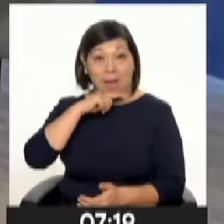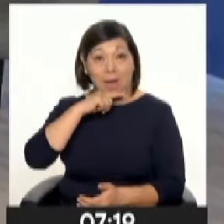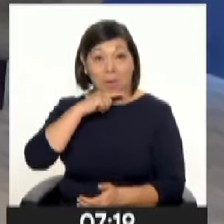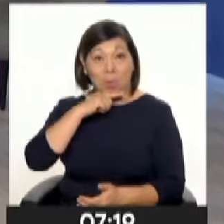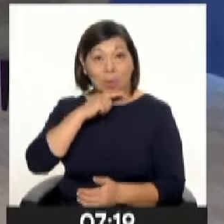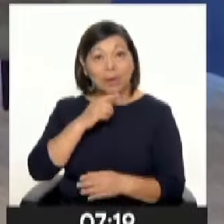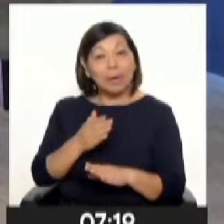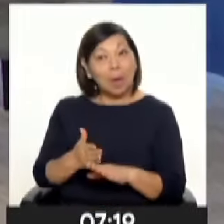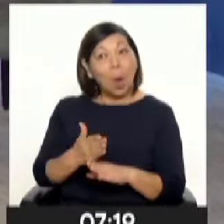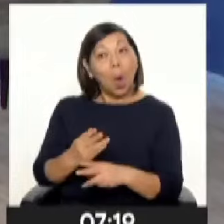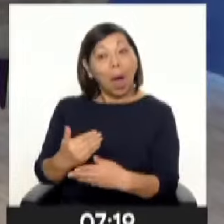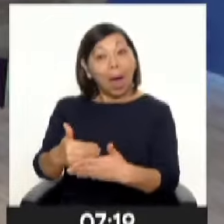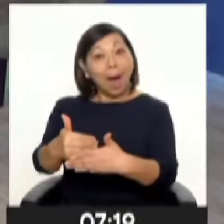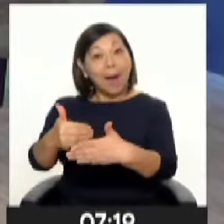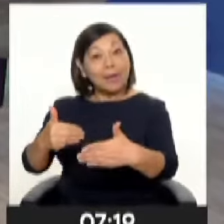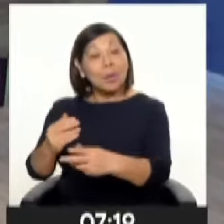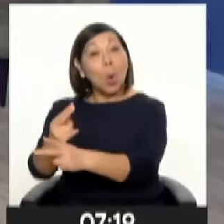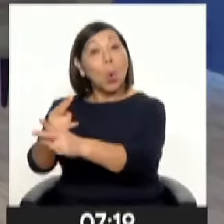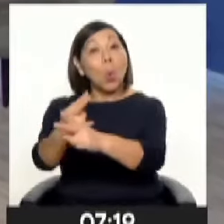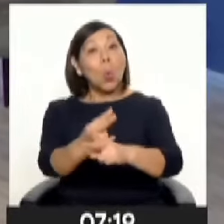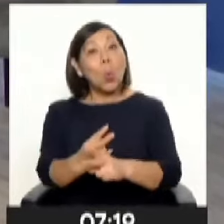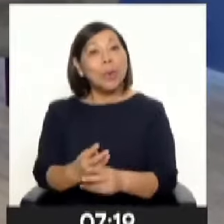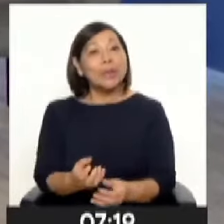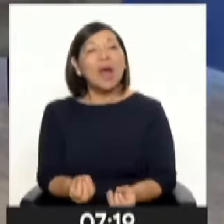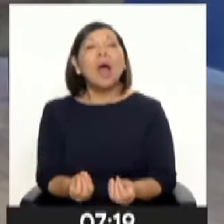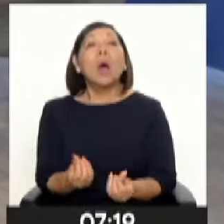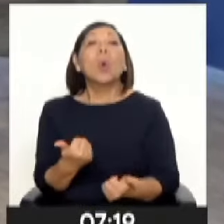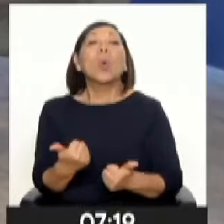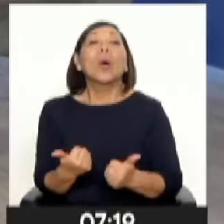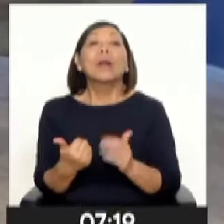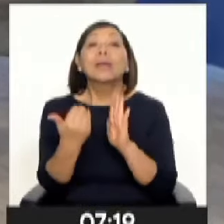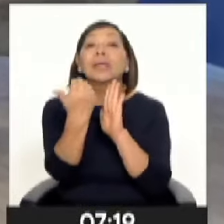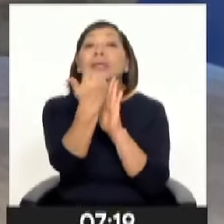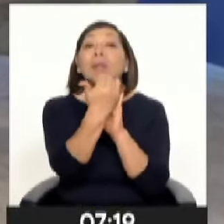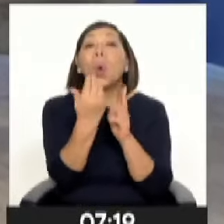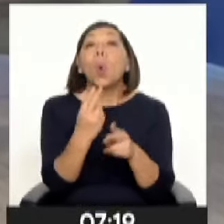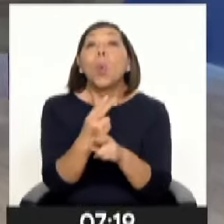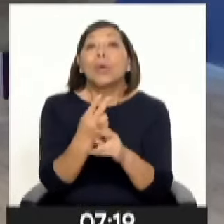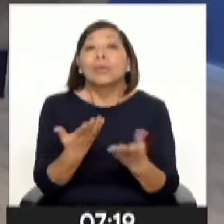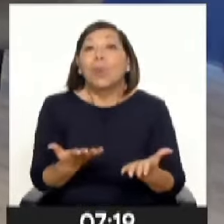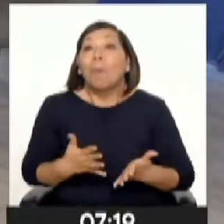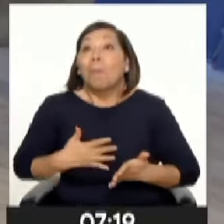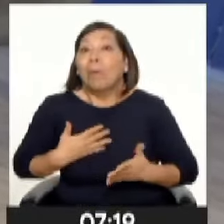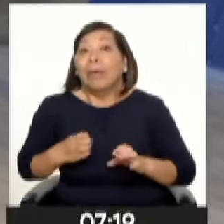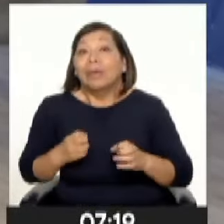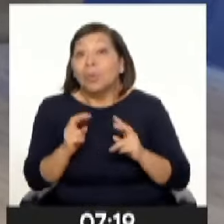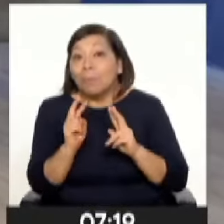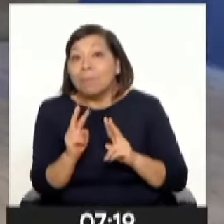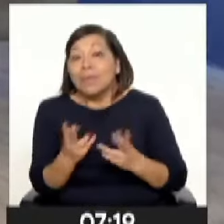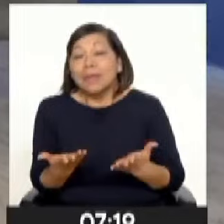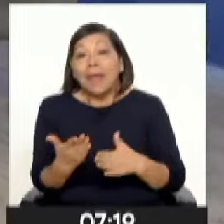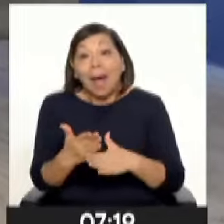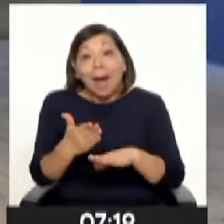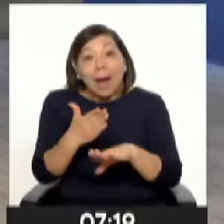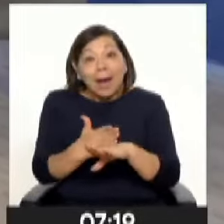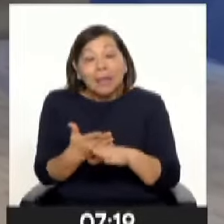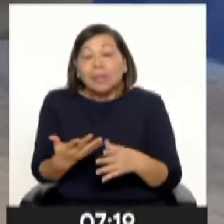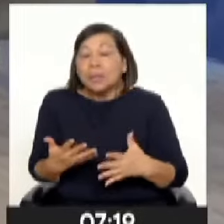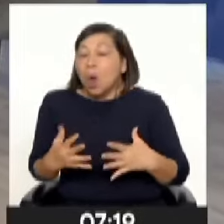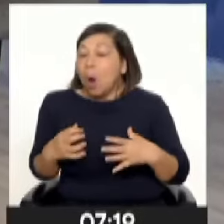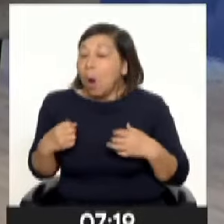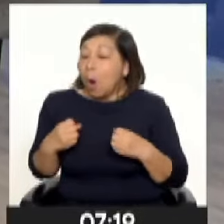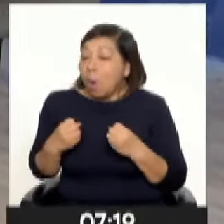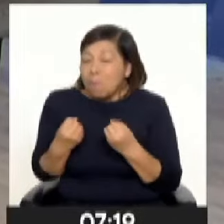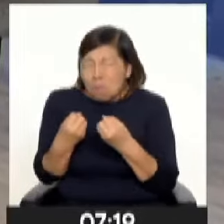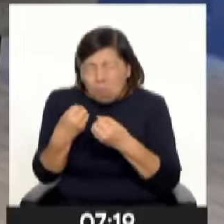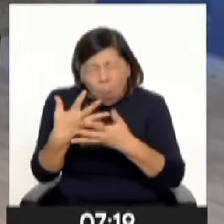la prevención, ¿no? ¿Cuáles son estos puntos de prevención que podemos estar viendo ante estas escalofriantes